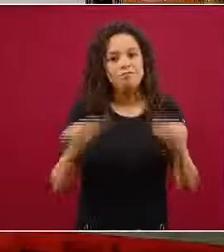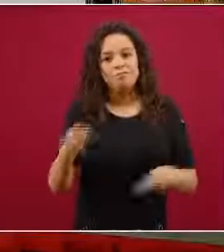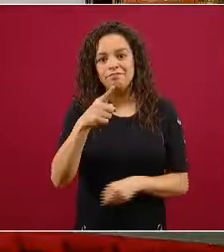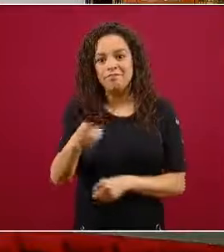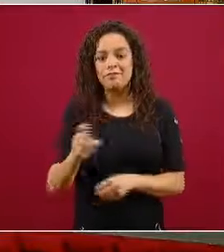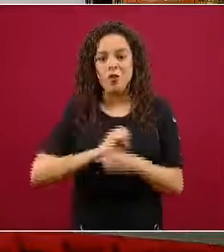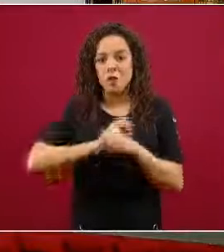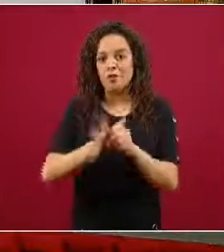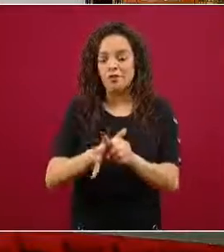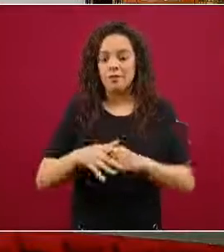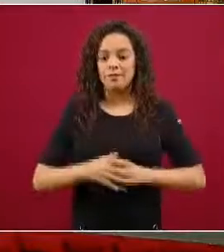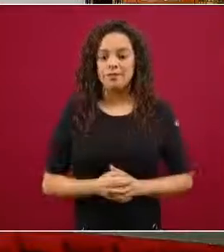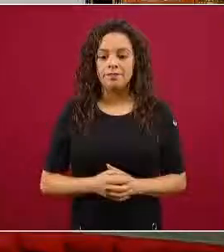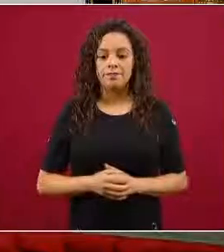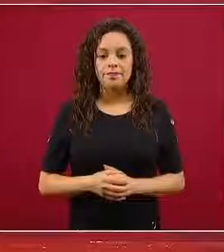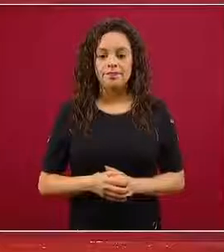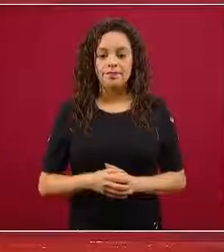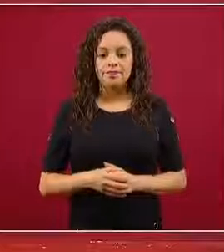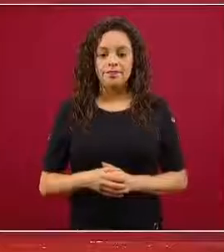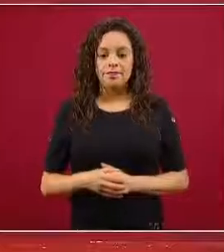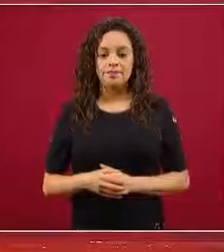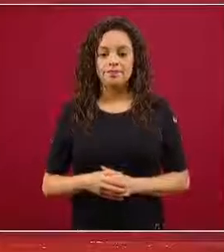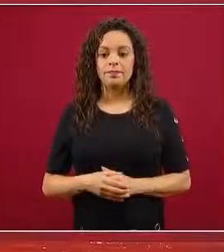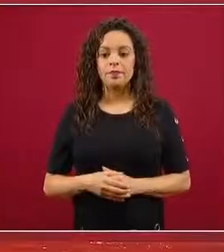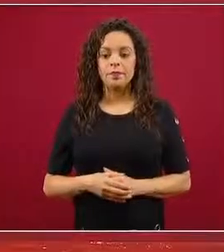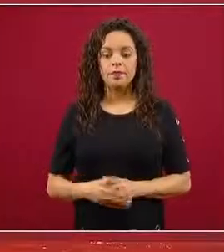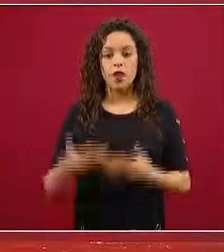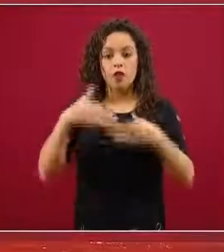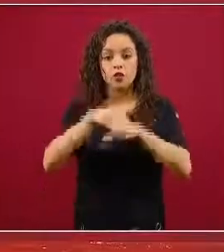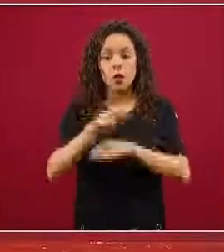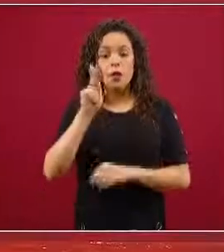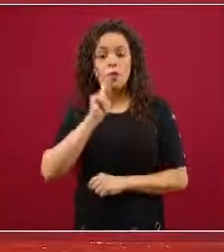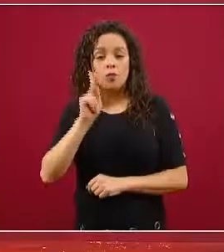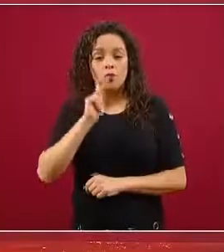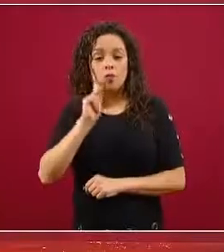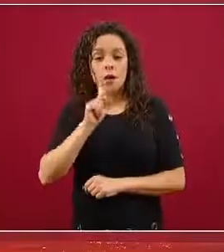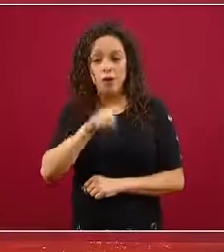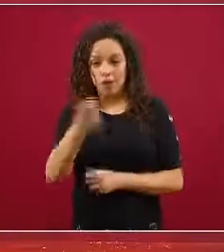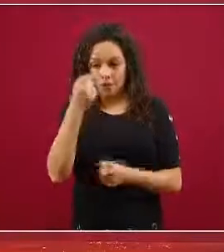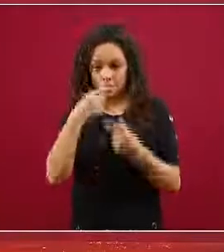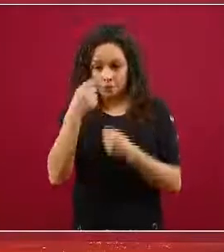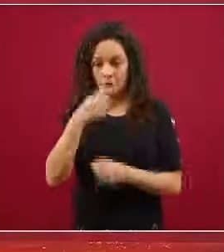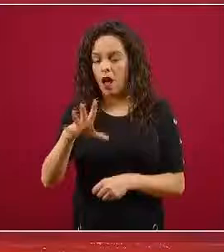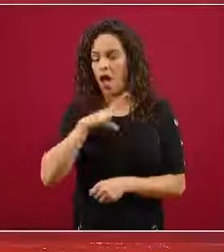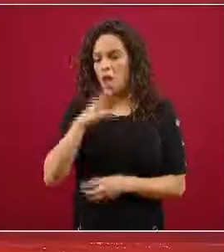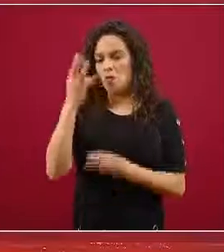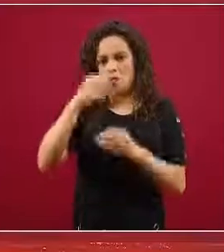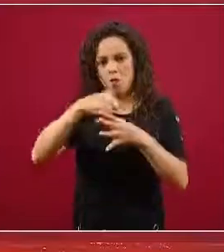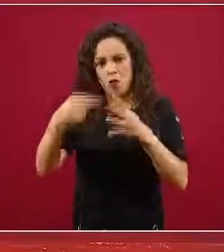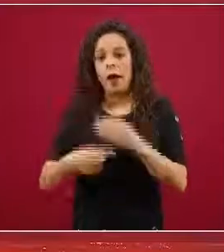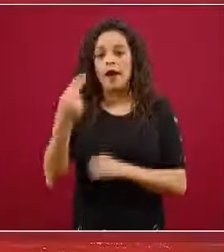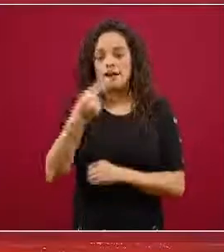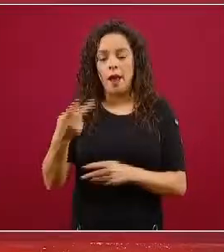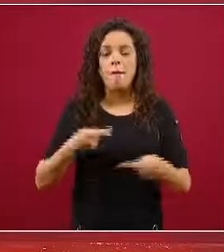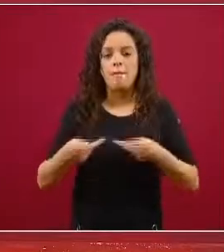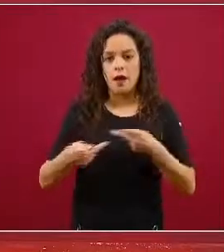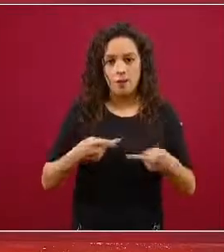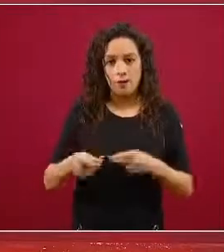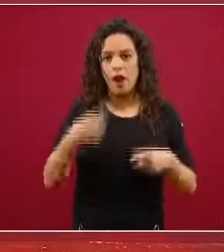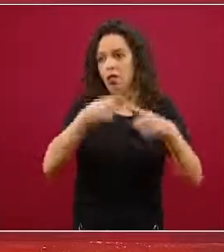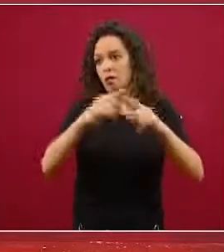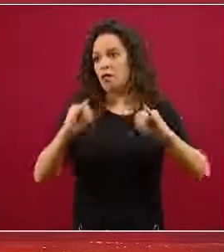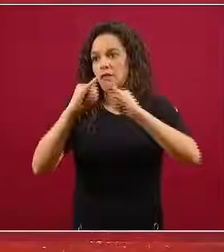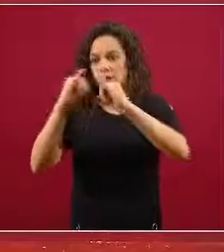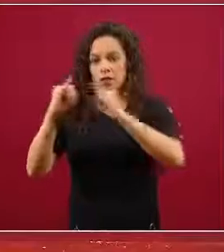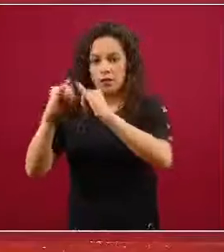ensayos clínicos, vamos a prepararlo para tener la información más actualizada. Ha habido varios ensayos clínicos en distintas instituciones y vamos